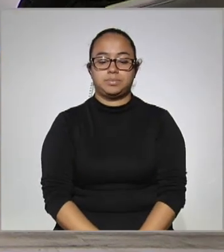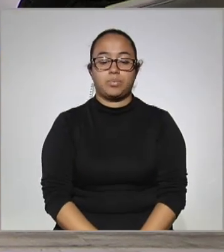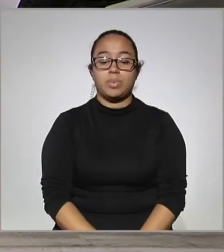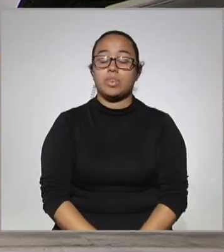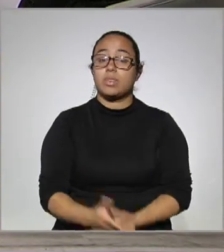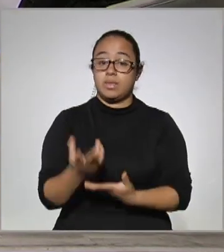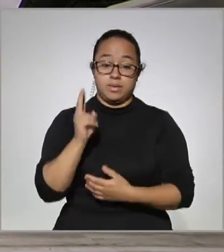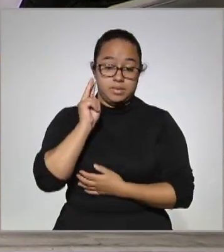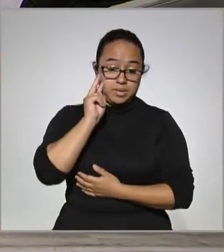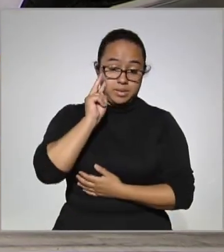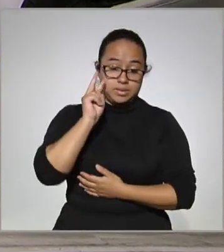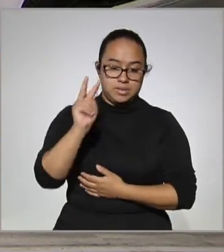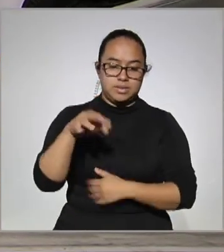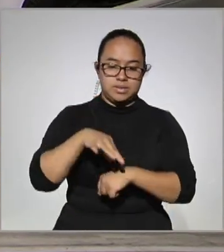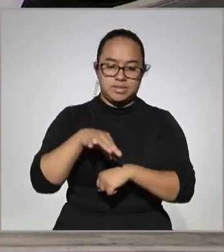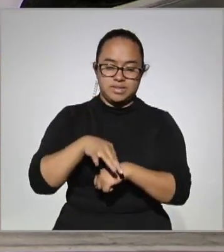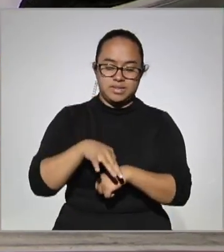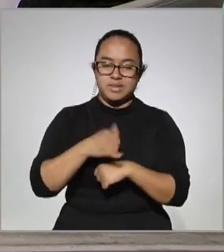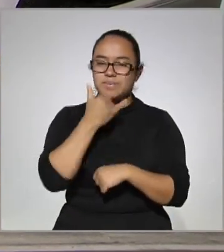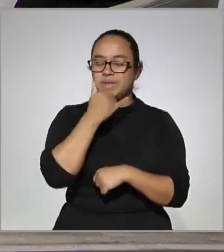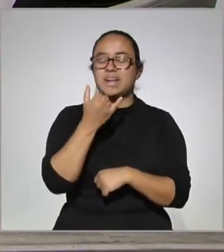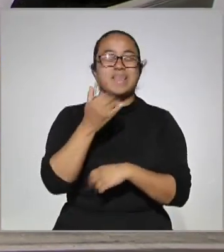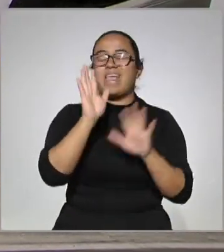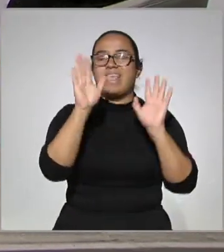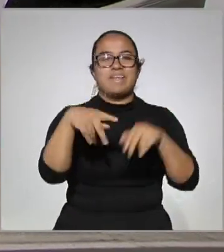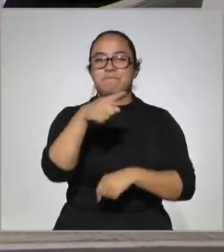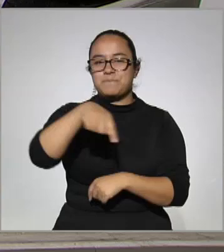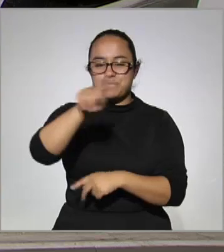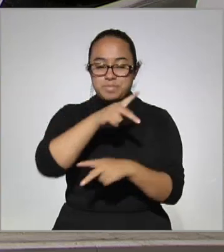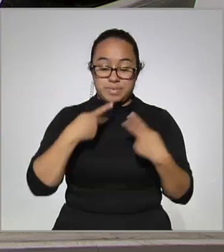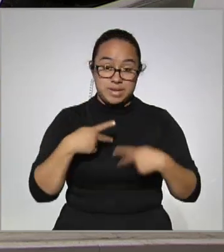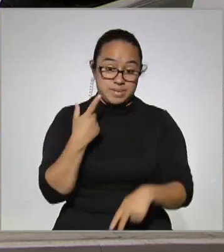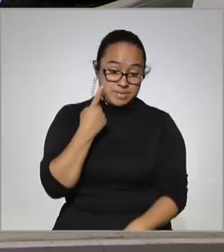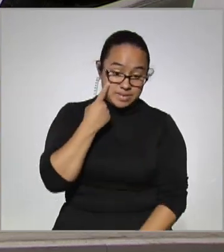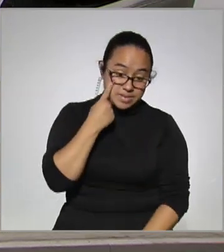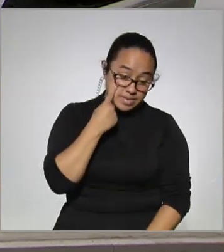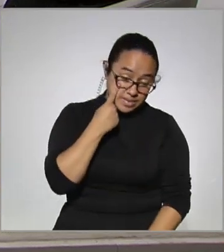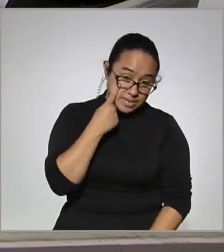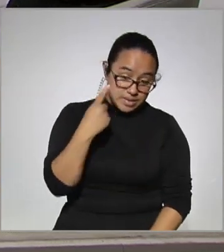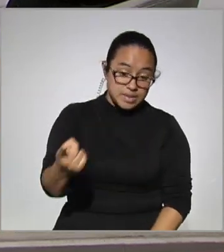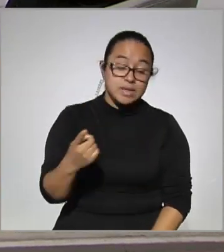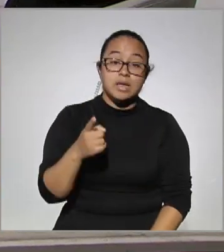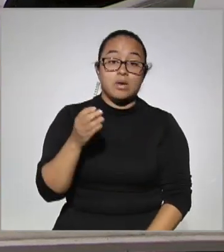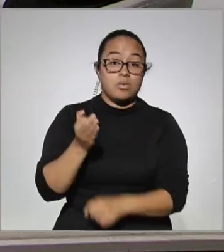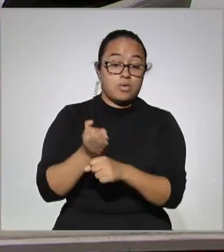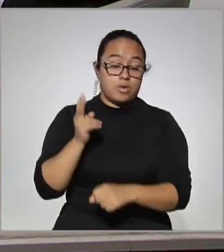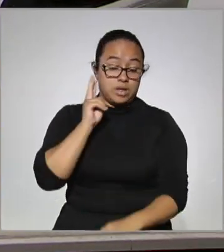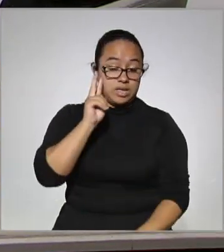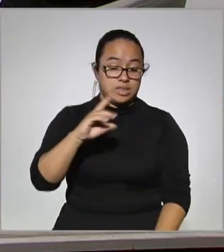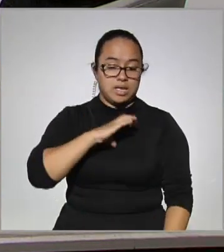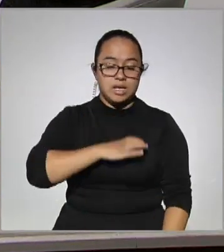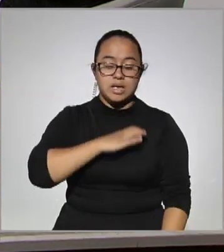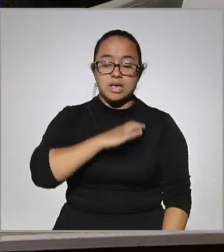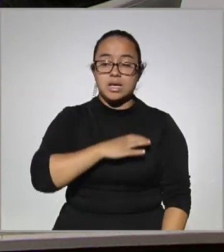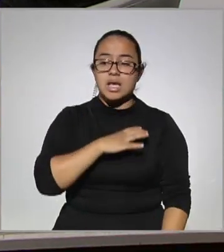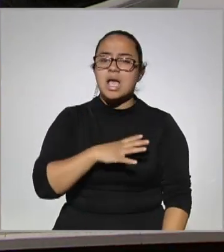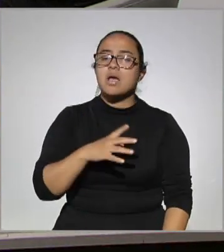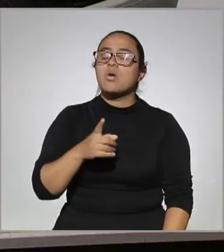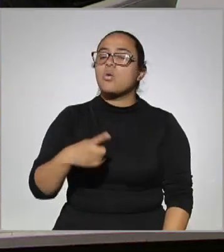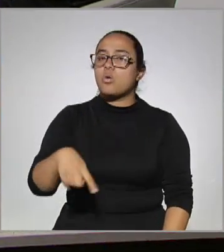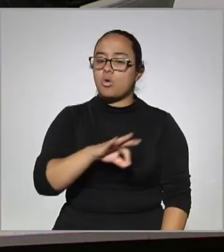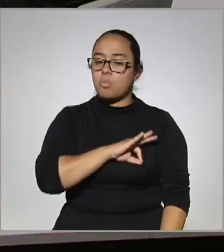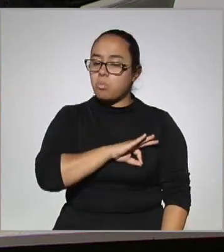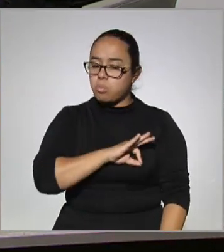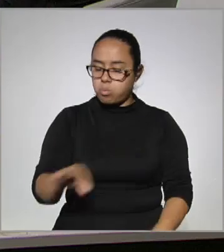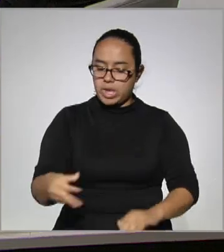Doctores, si se fijan en público general, si se fijan en este cáncer, existe la posibilidad